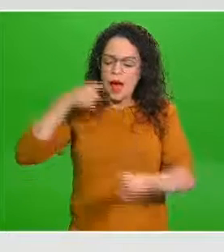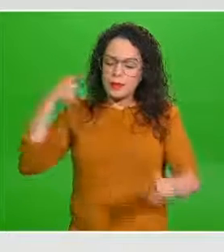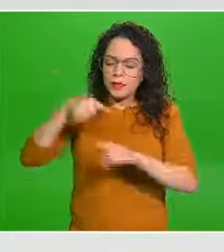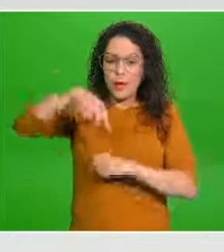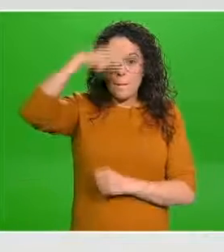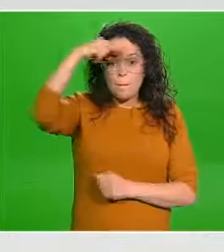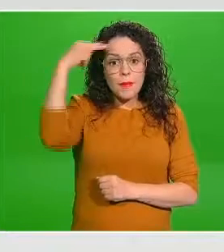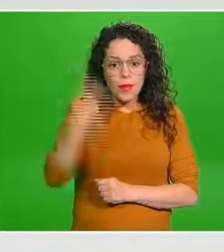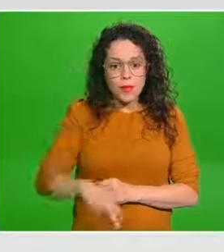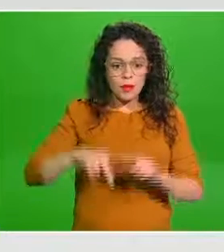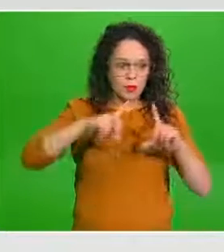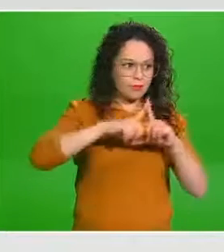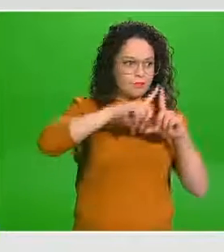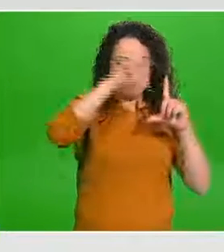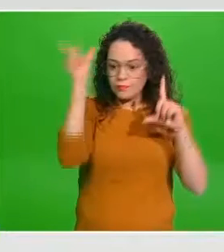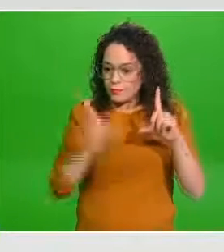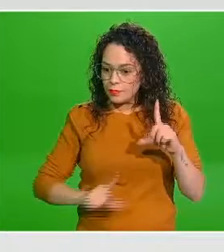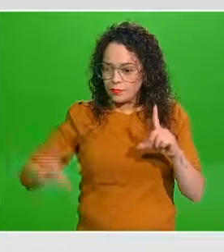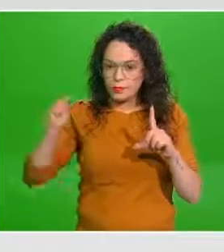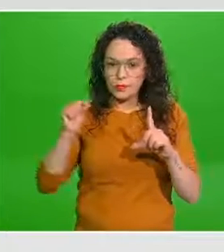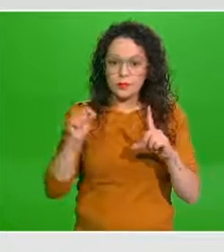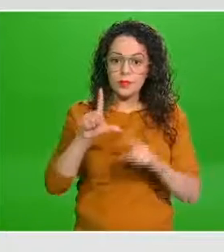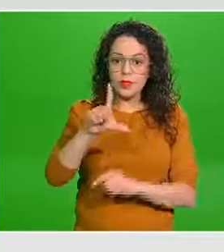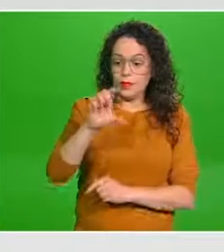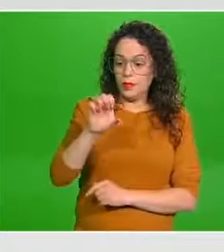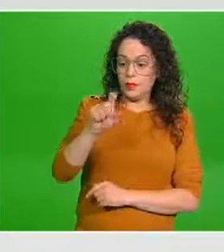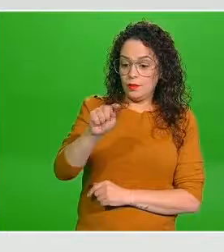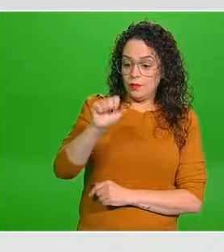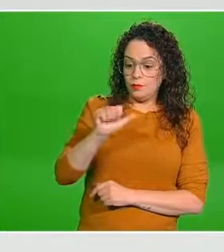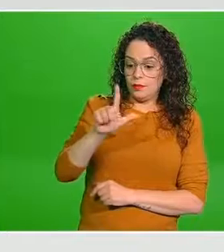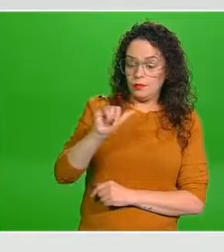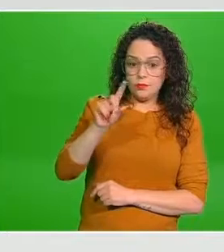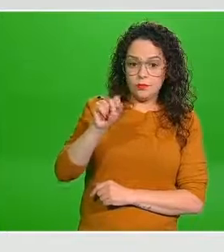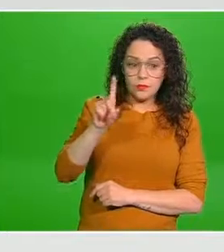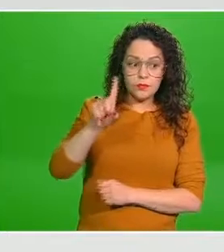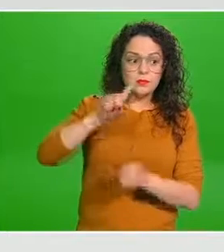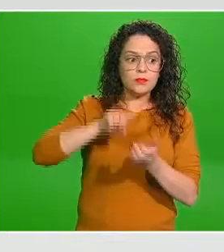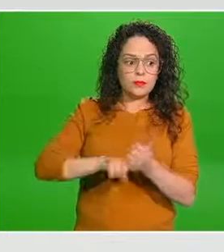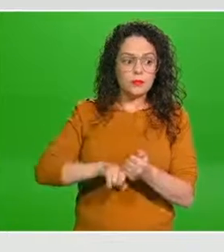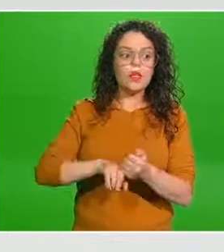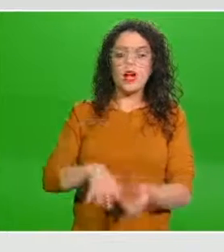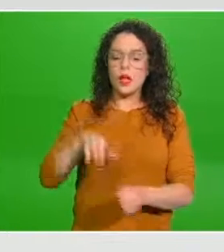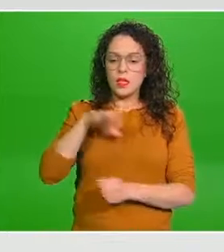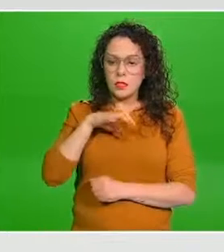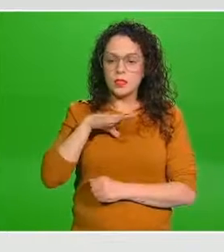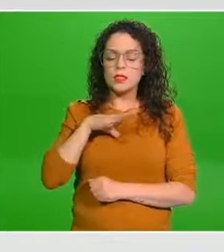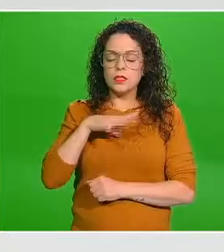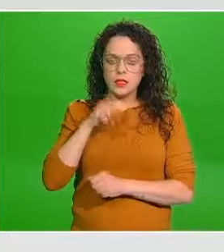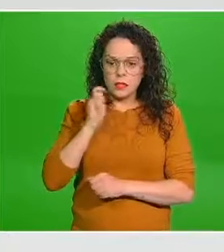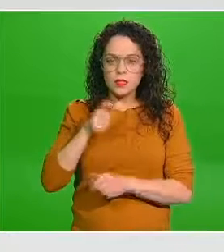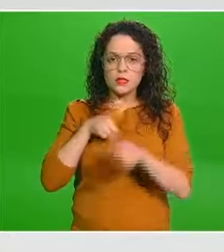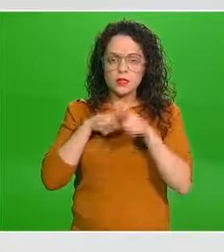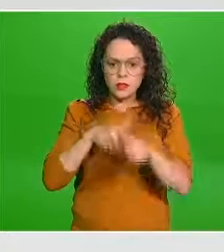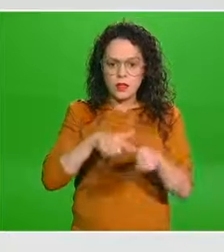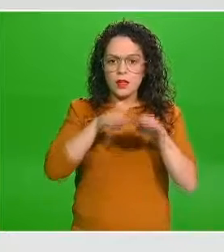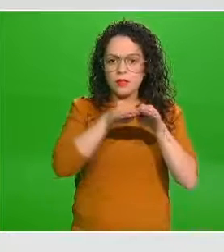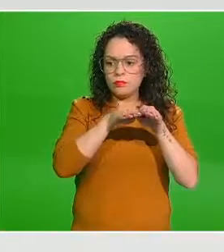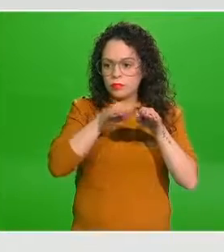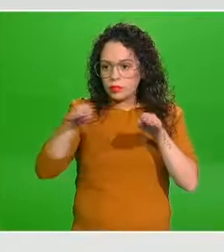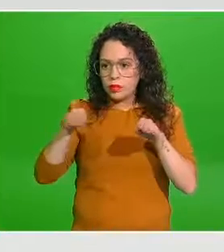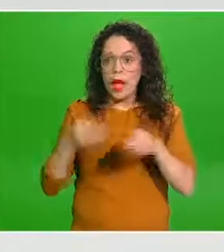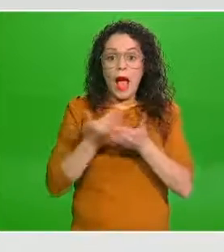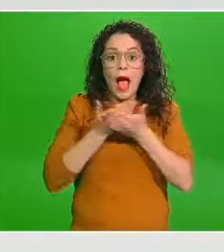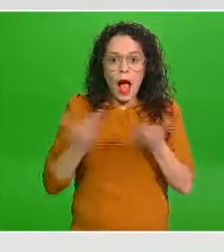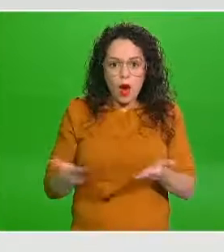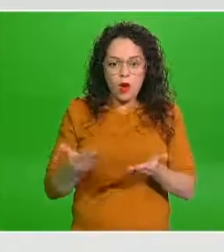ha mantenido una letalidad que inclusive se mantuvo en meseta y que ahora va inclusive en